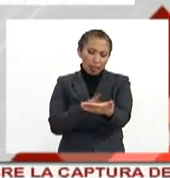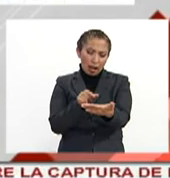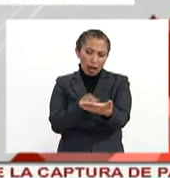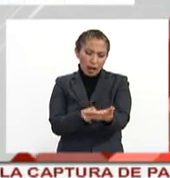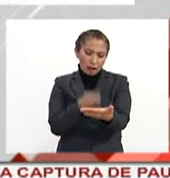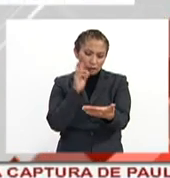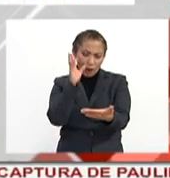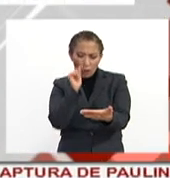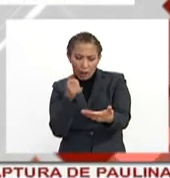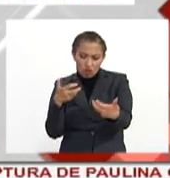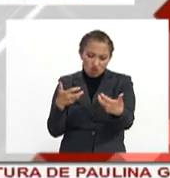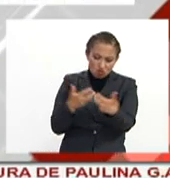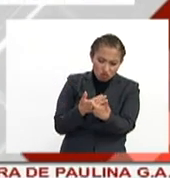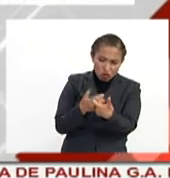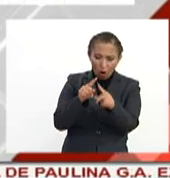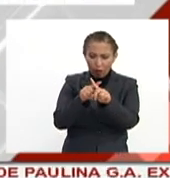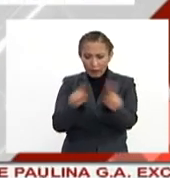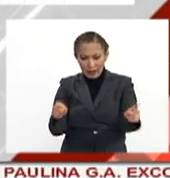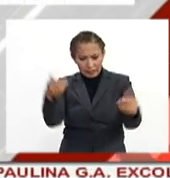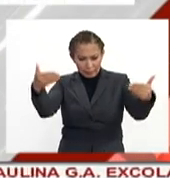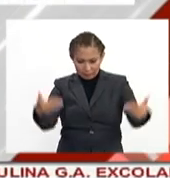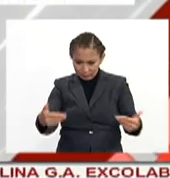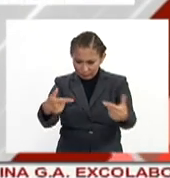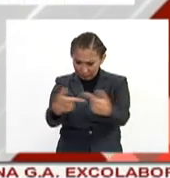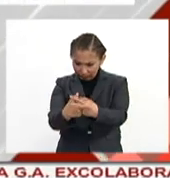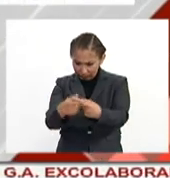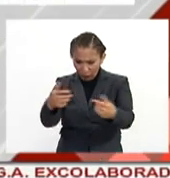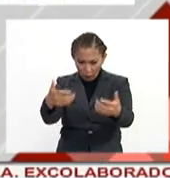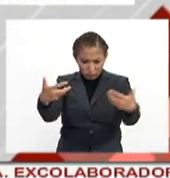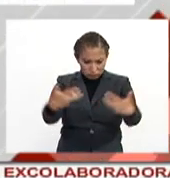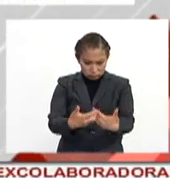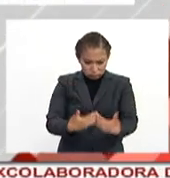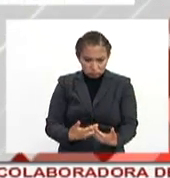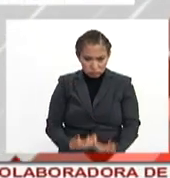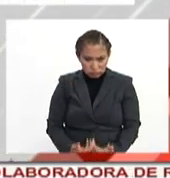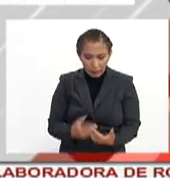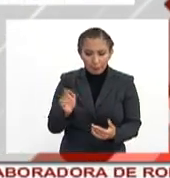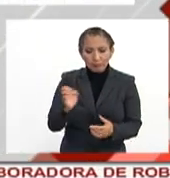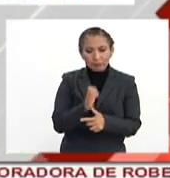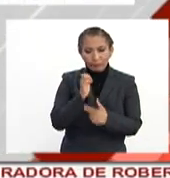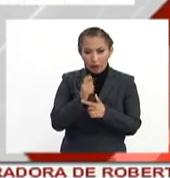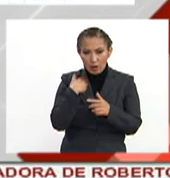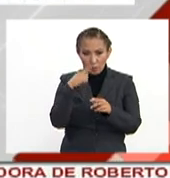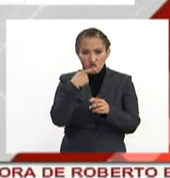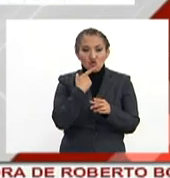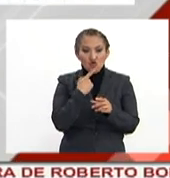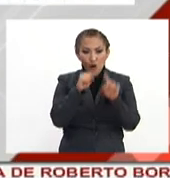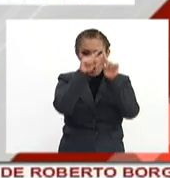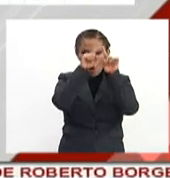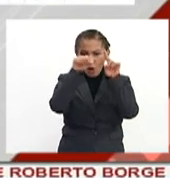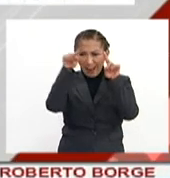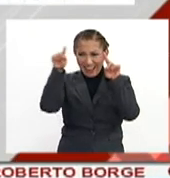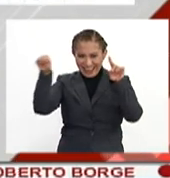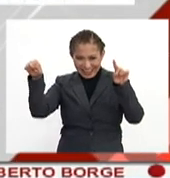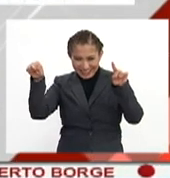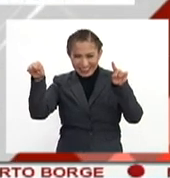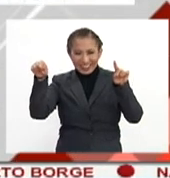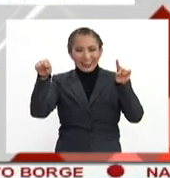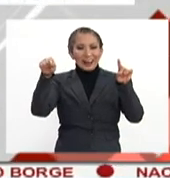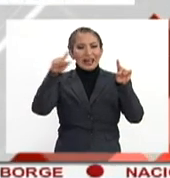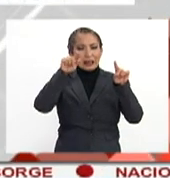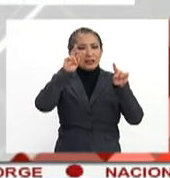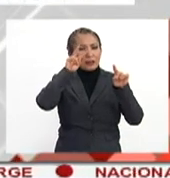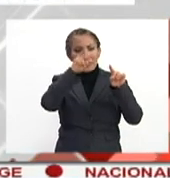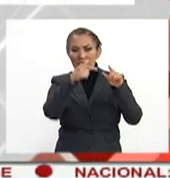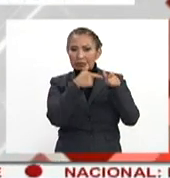donde se coinciden o donde difieren estas mediciones. Entonces tenemos una línea roja que es la que